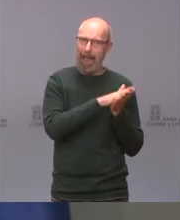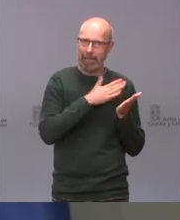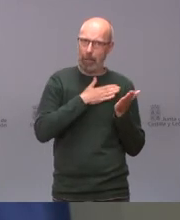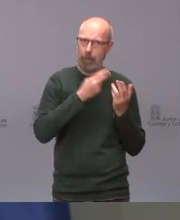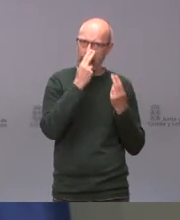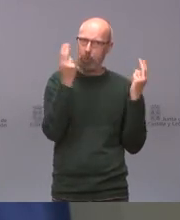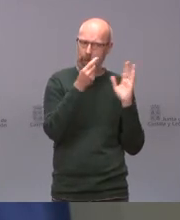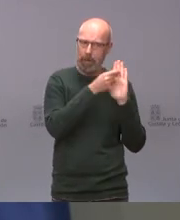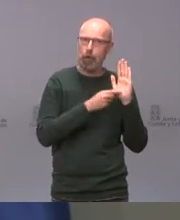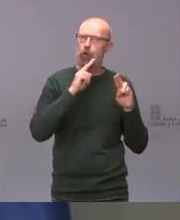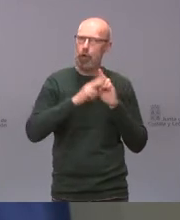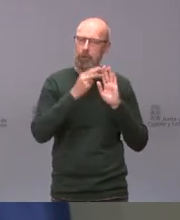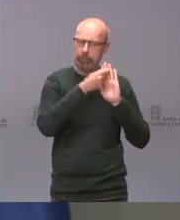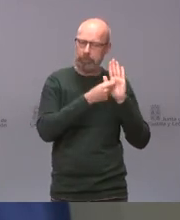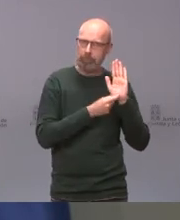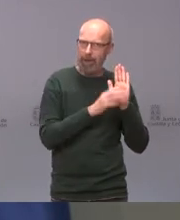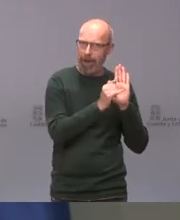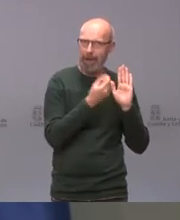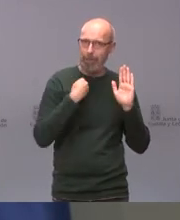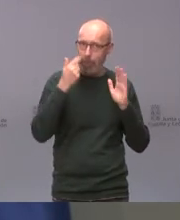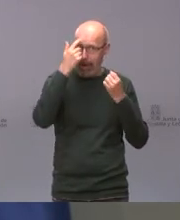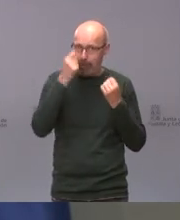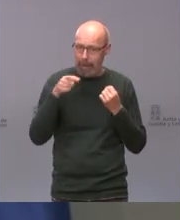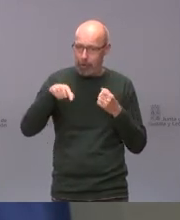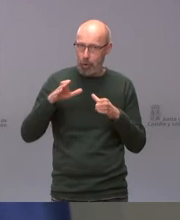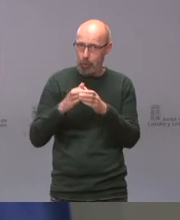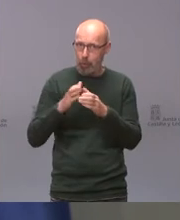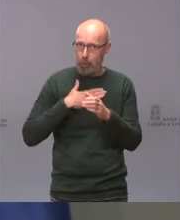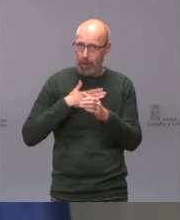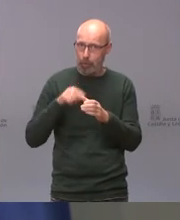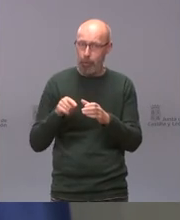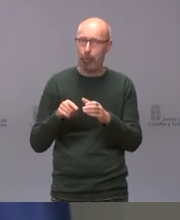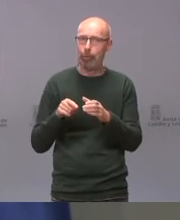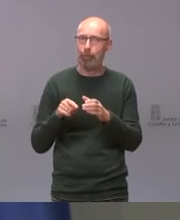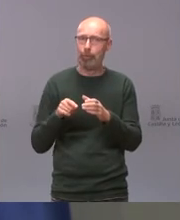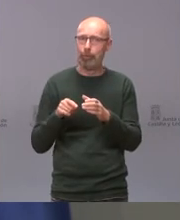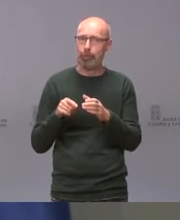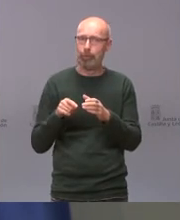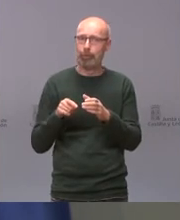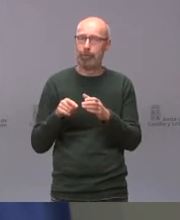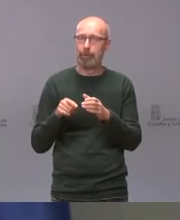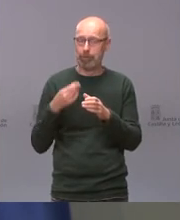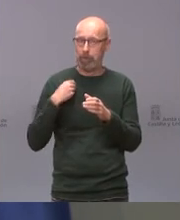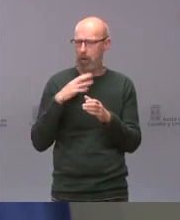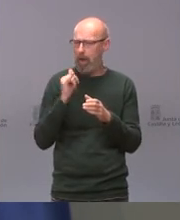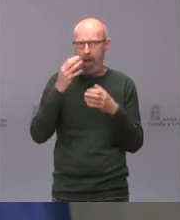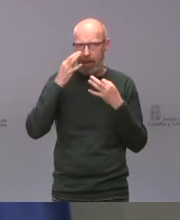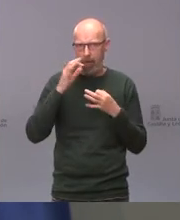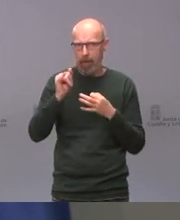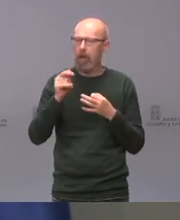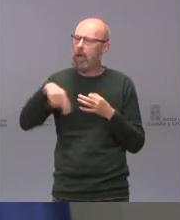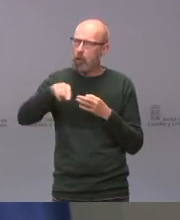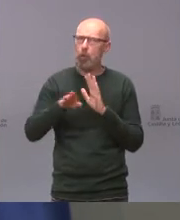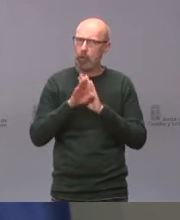demás. Bien, pues si se refiere a estos expertos existentes, no a los inexistentes, siguen estando ahí.